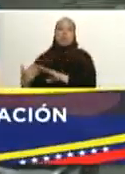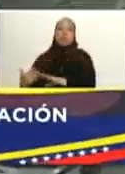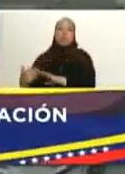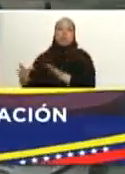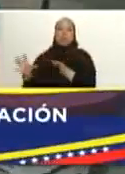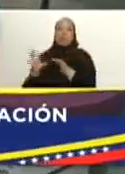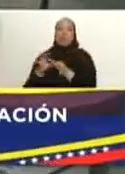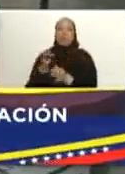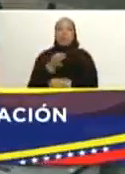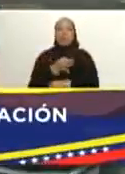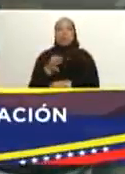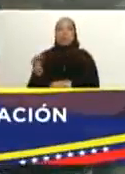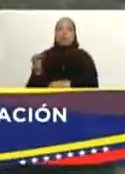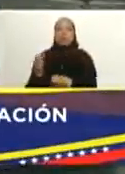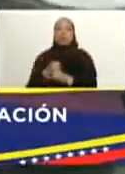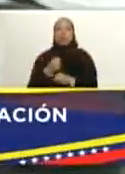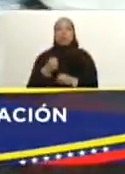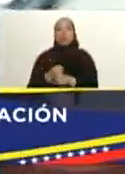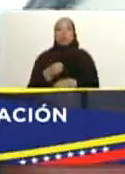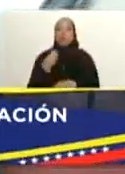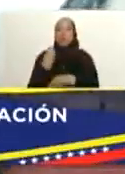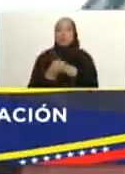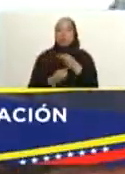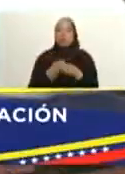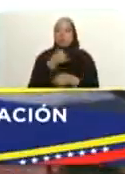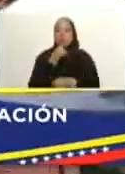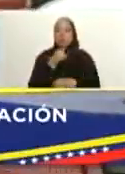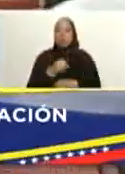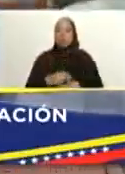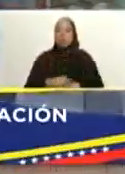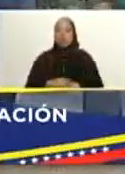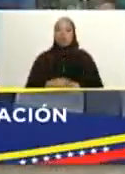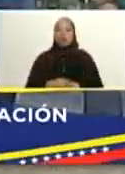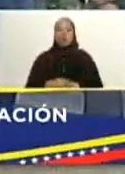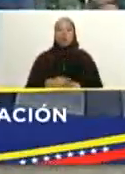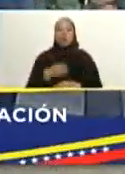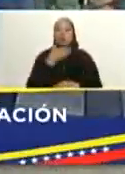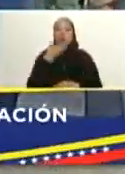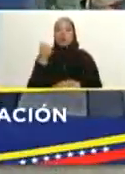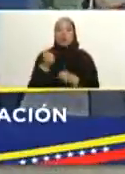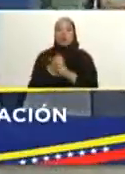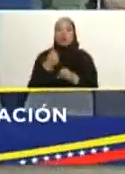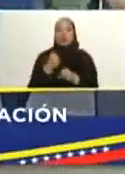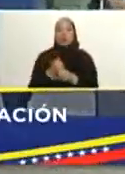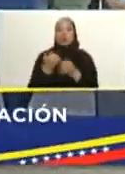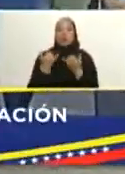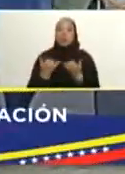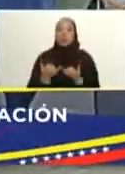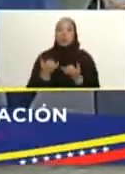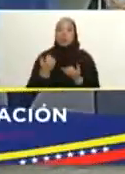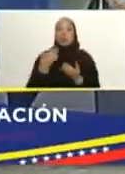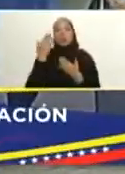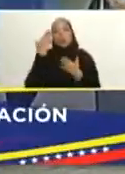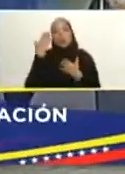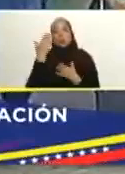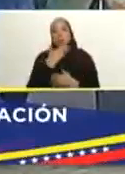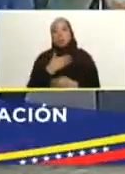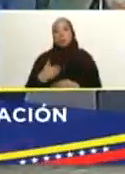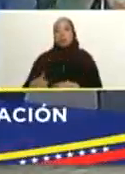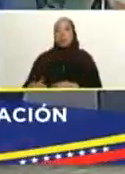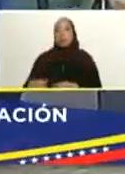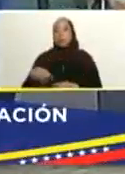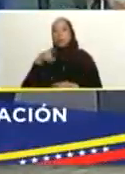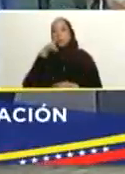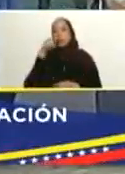unión perfecta que nos ha permitido un gran despliegue y un mejoramiento de las instituciones educativas. Saludos, presidente, a usted,